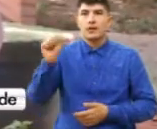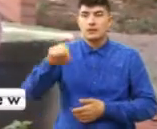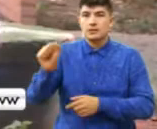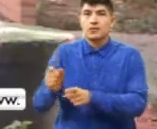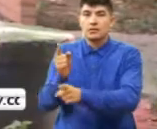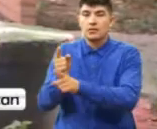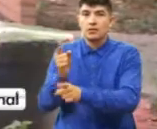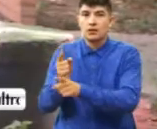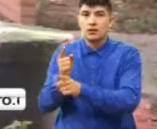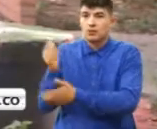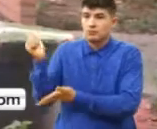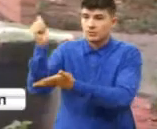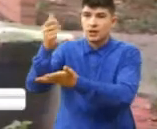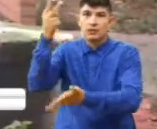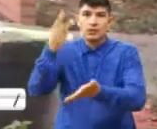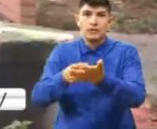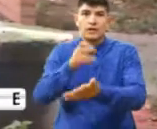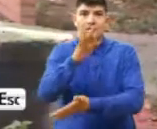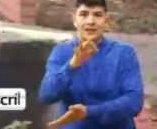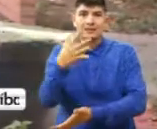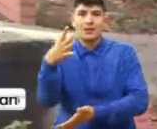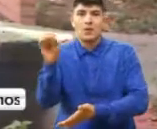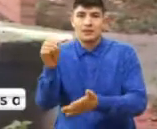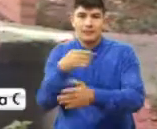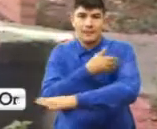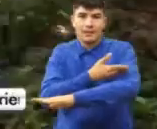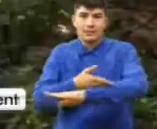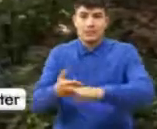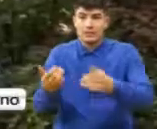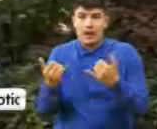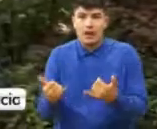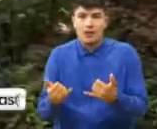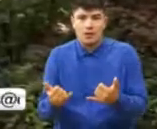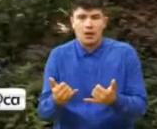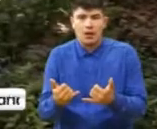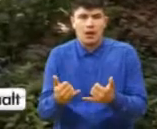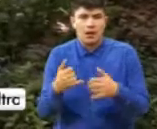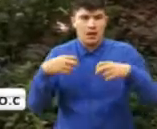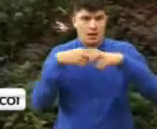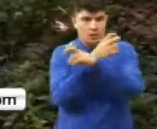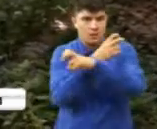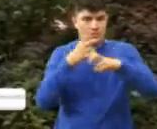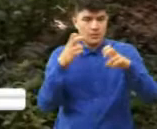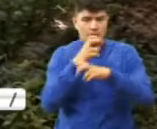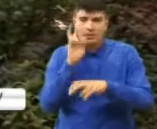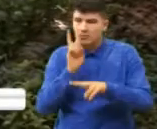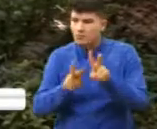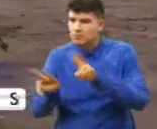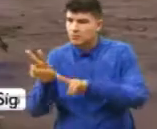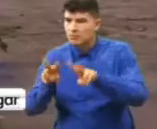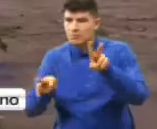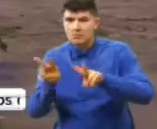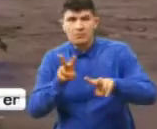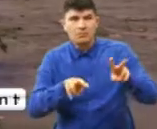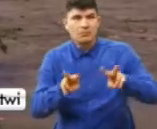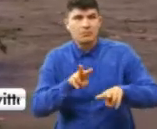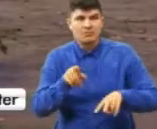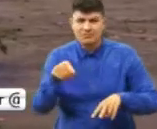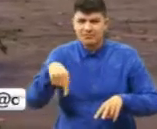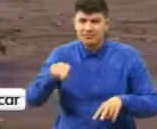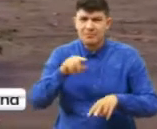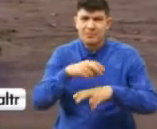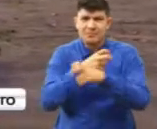deuda supera los dos mil trescientos cincuenta millones de pesos actualmente los parques en un recorrido que hicimos se encuentran muy